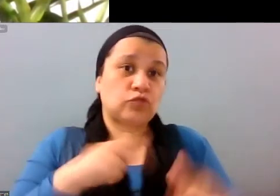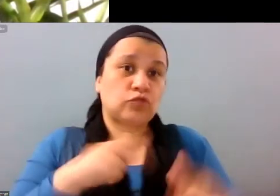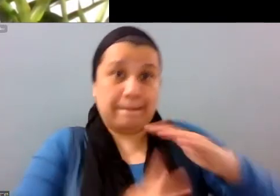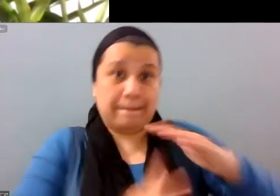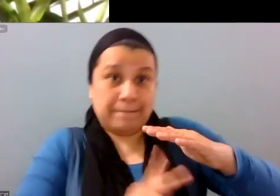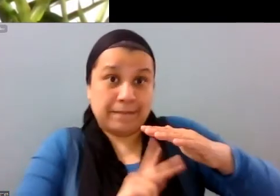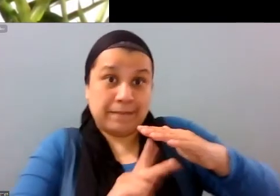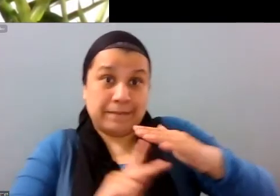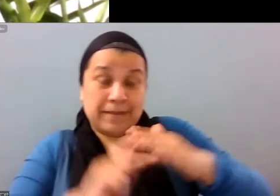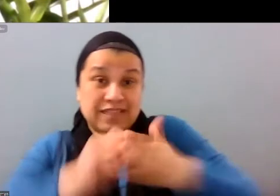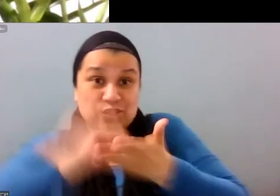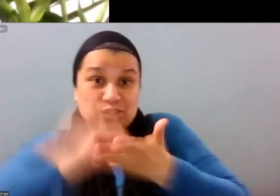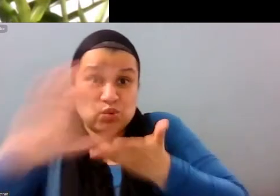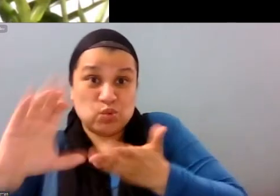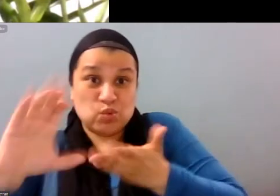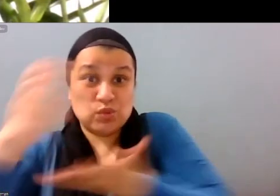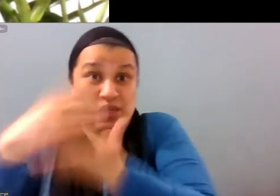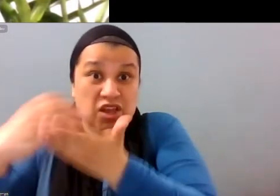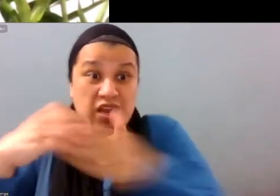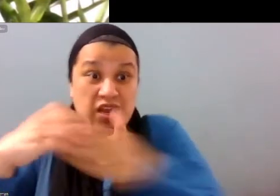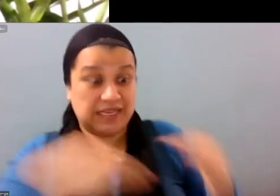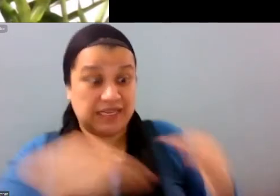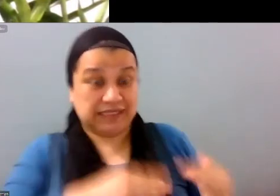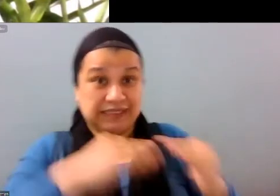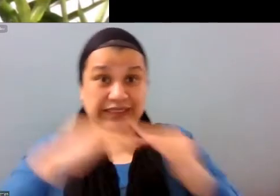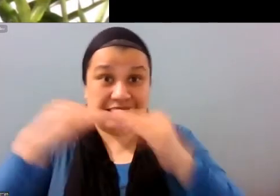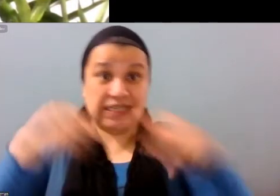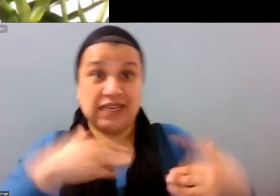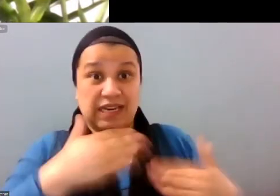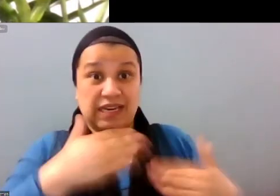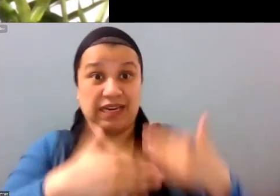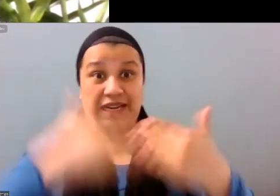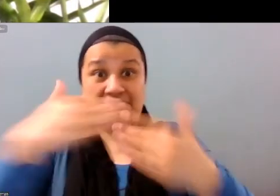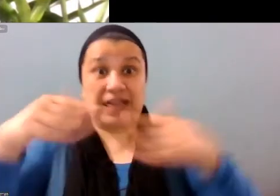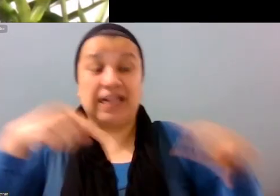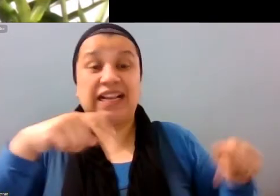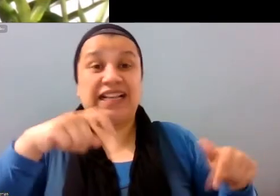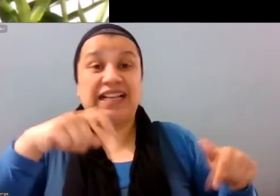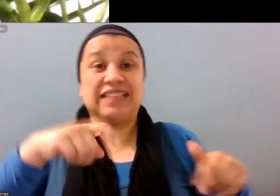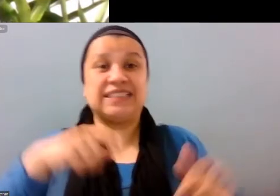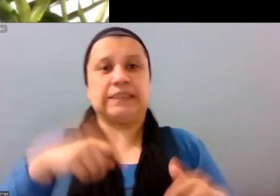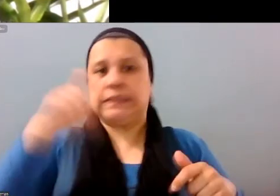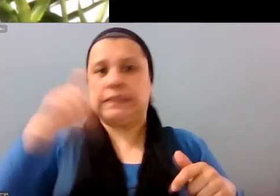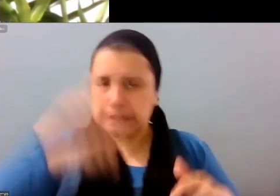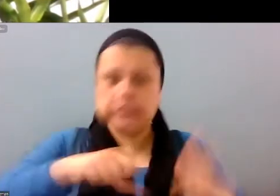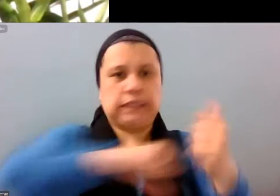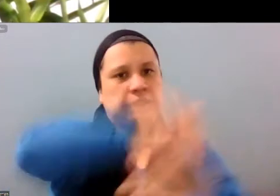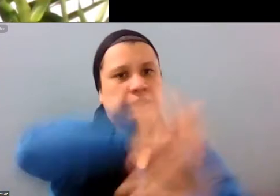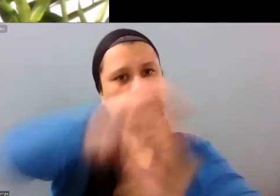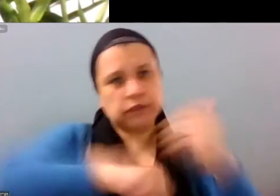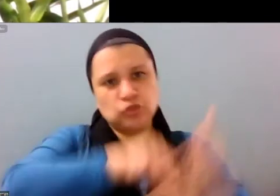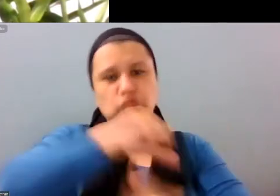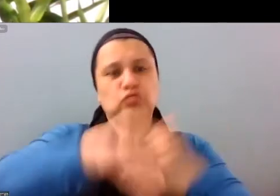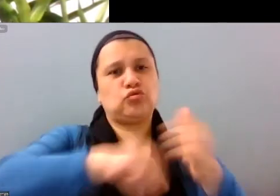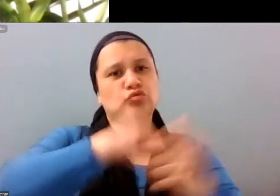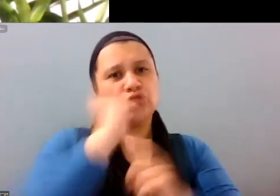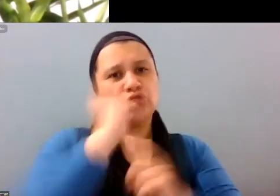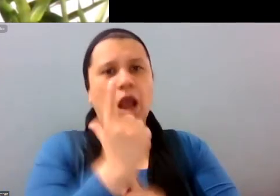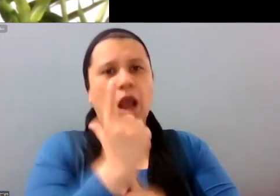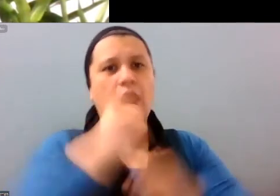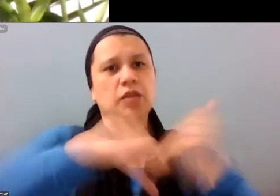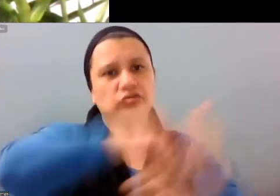secundaria es una etapa donde niños y jóvenes necesitan esa interacción esa socialización ese intercambio entre pares